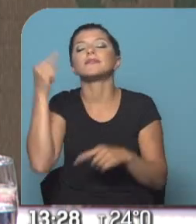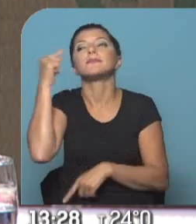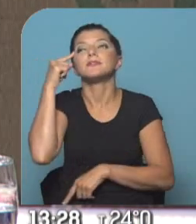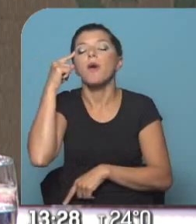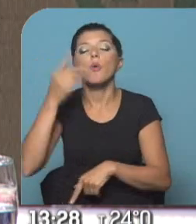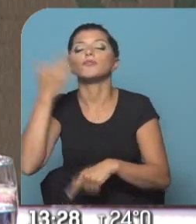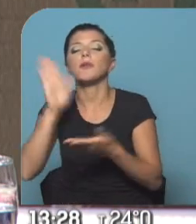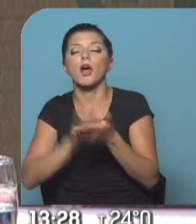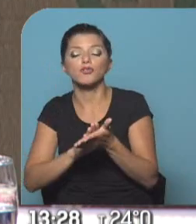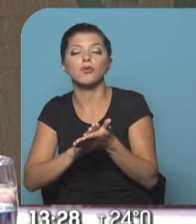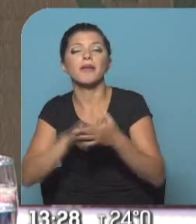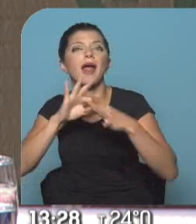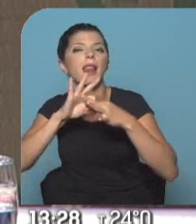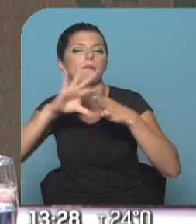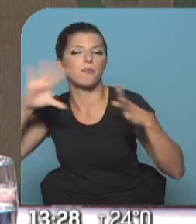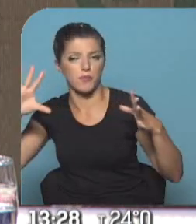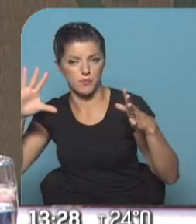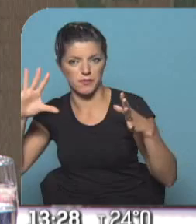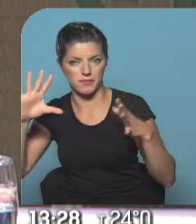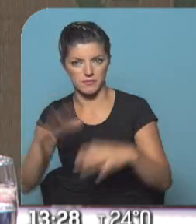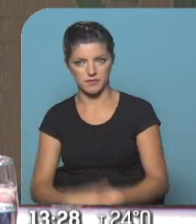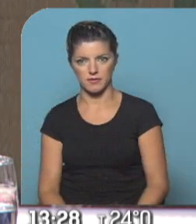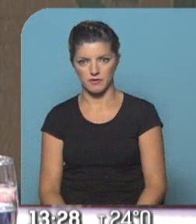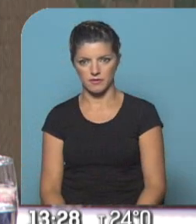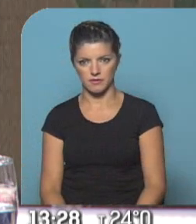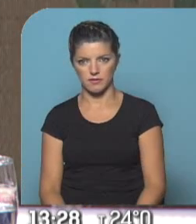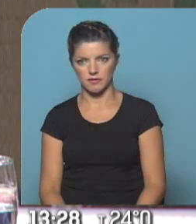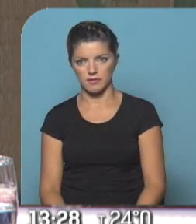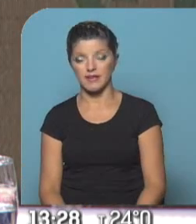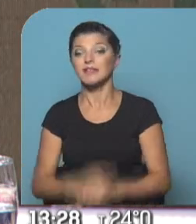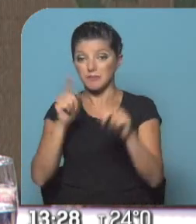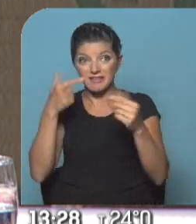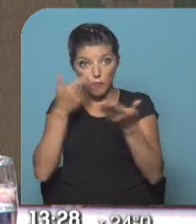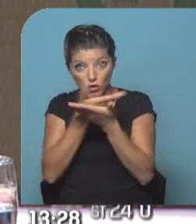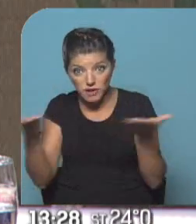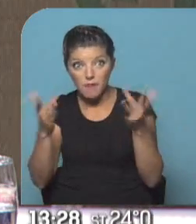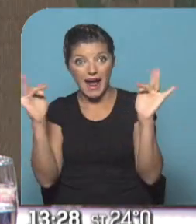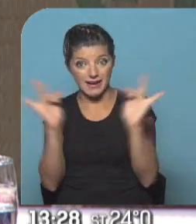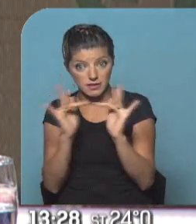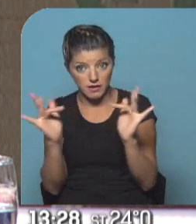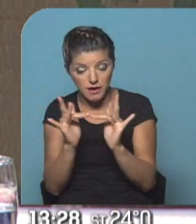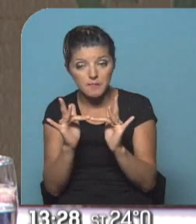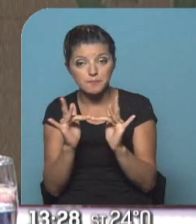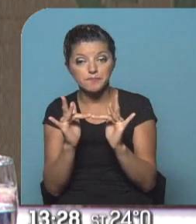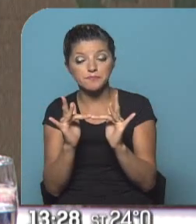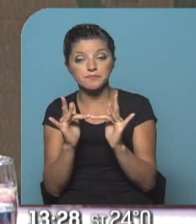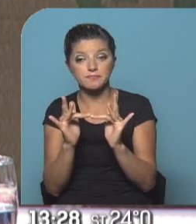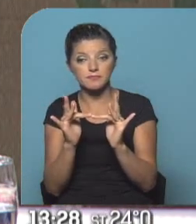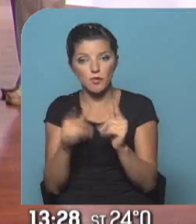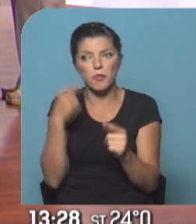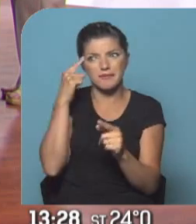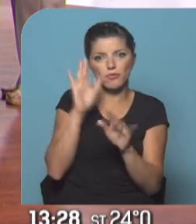aquel sentir de los separatistas en una idea donde se replicaban las redes sociales. Entonces creo que tenemos que empezar a ver